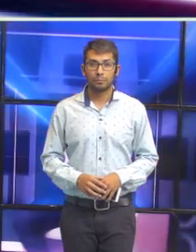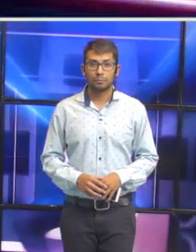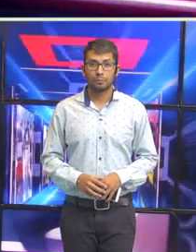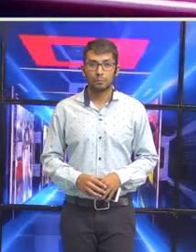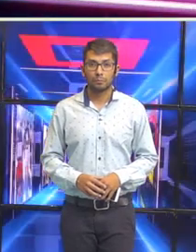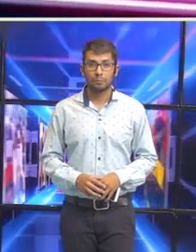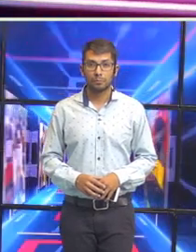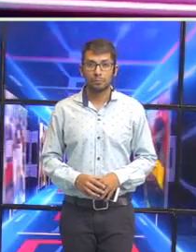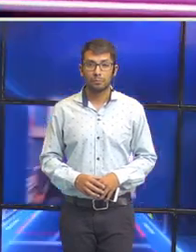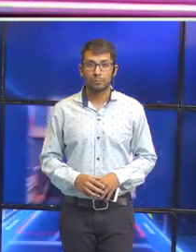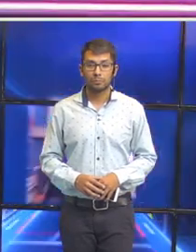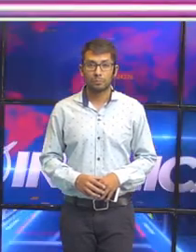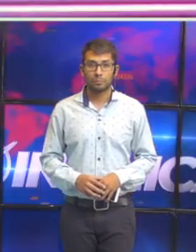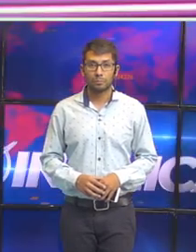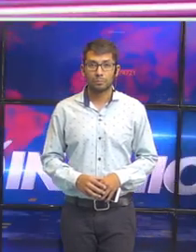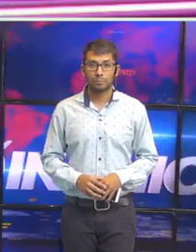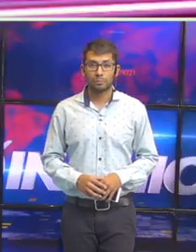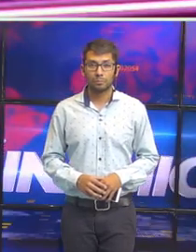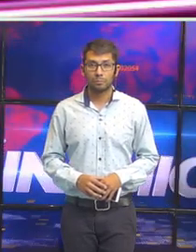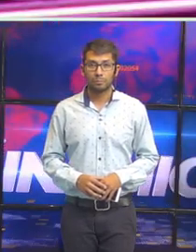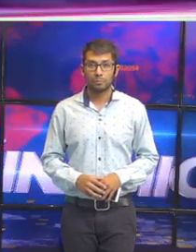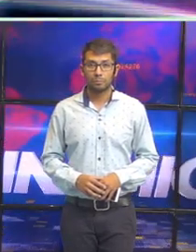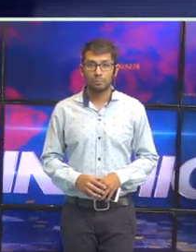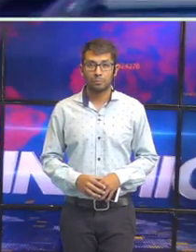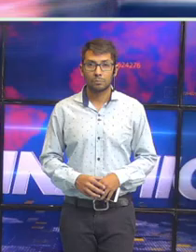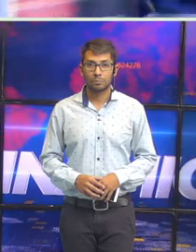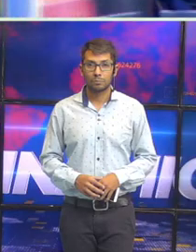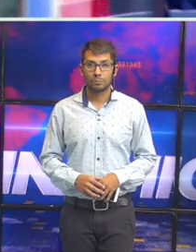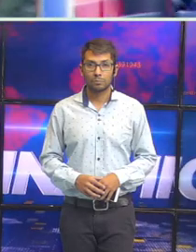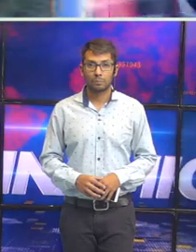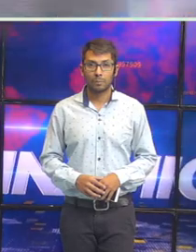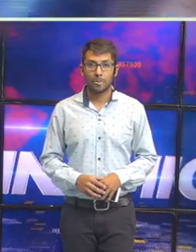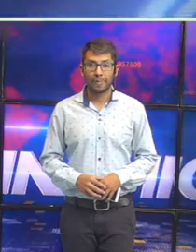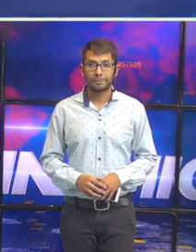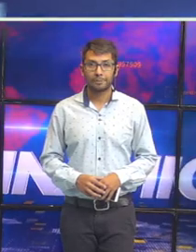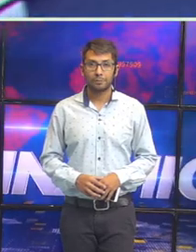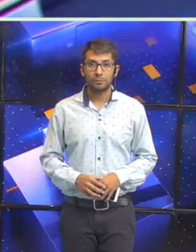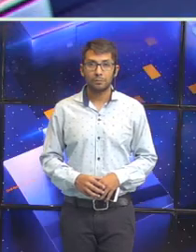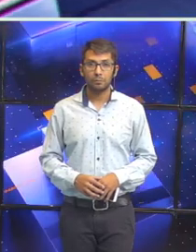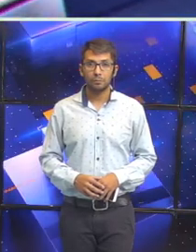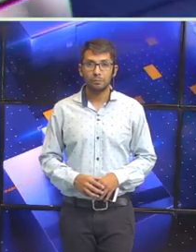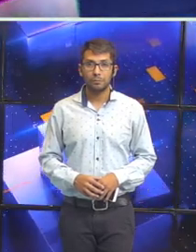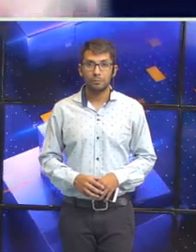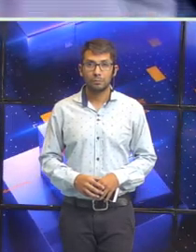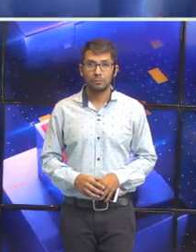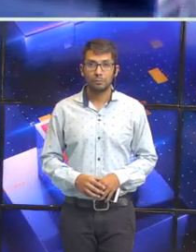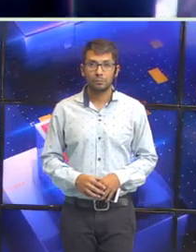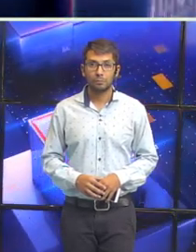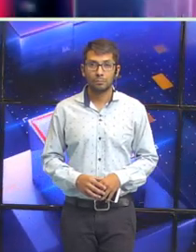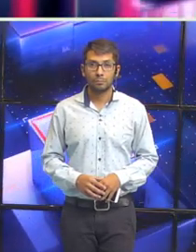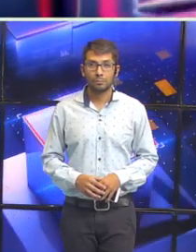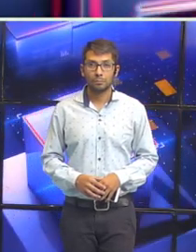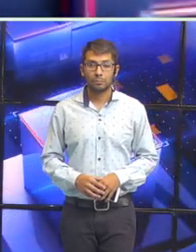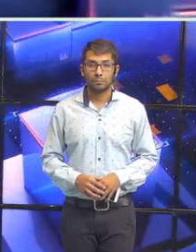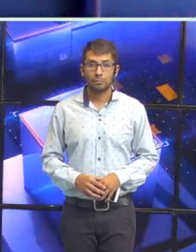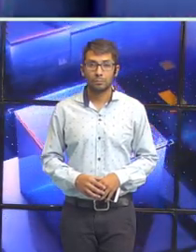a nivel convencional un Bono mayor si establecen un Bono mayor ese Bono mayor va a quedar digamos